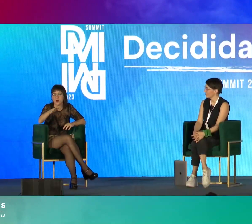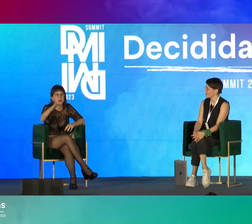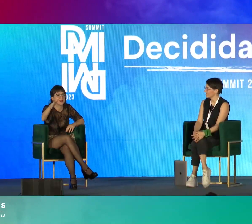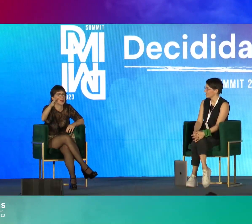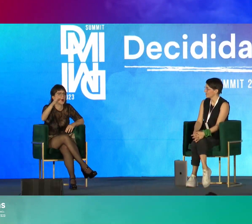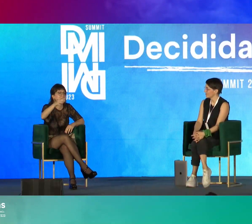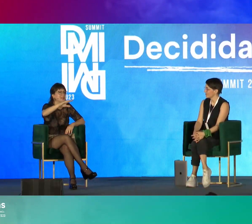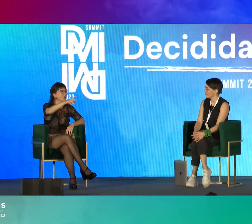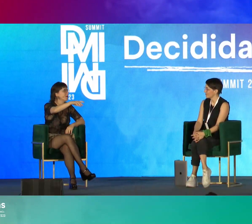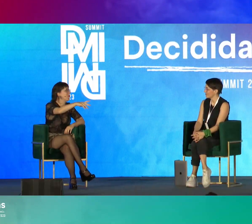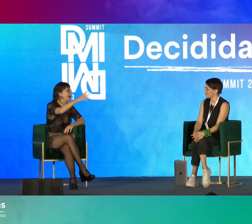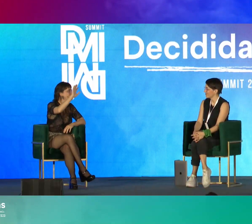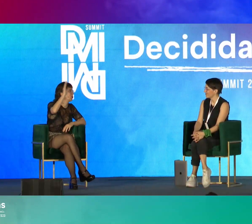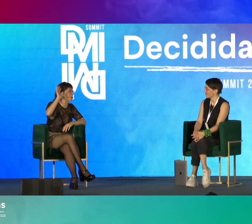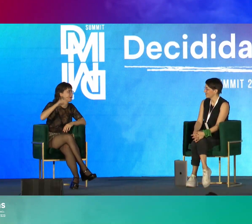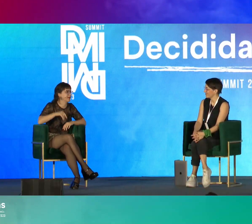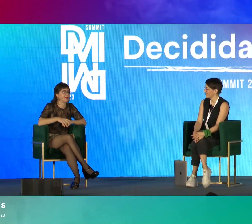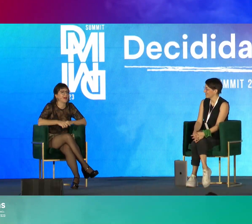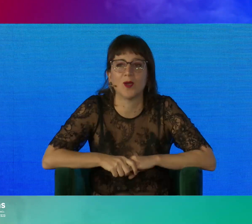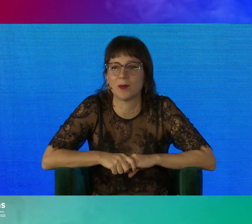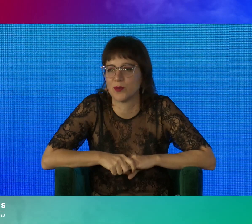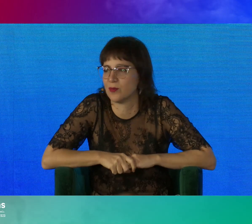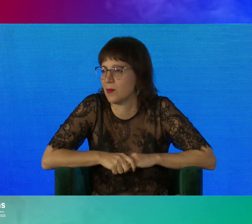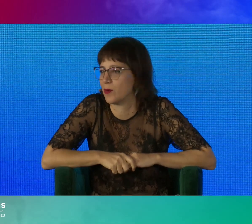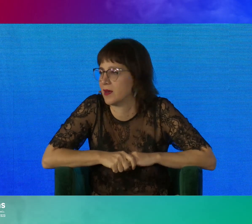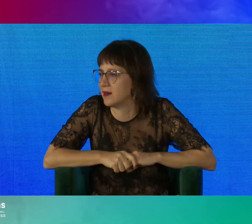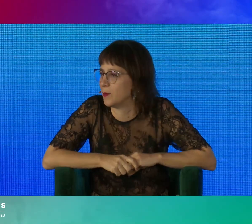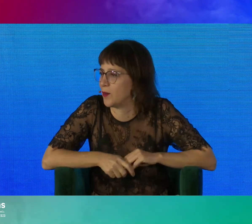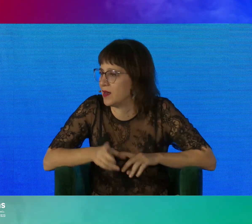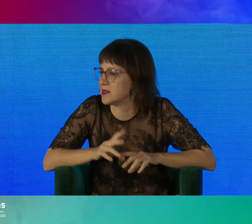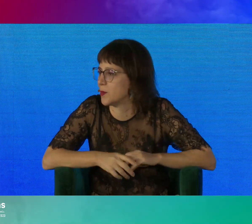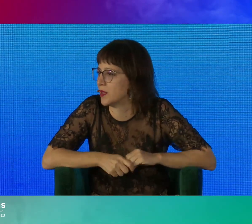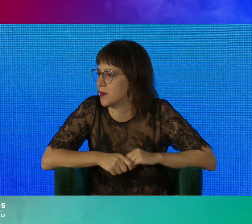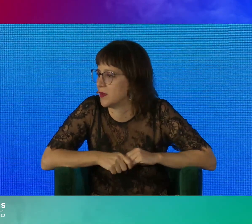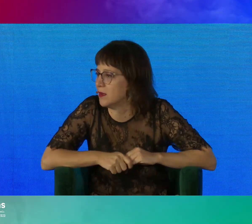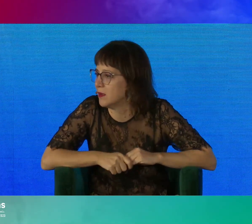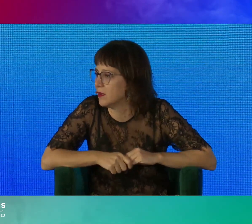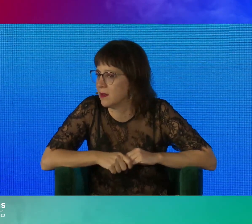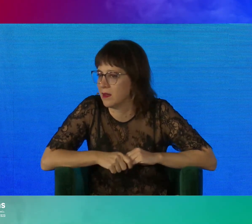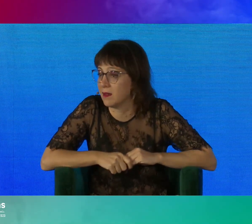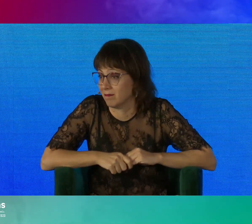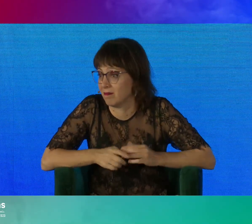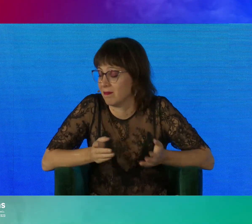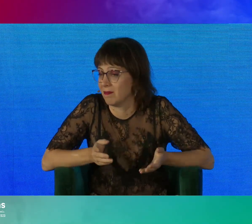10, 11, 12, si tomamos algún golpe de Estado que puso una mujer en el poder hace poquito, ¿no?